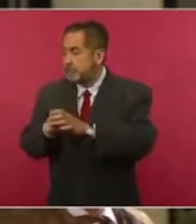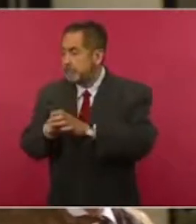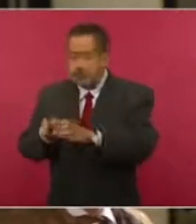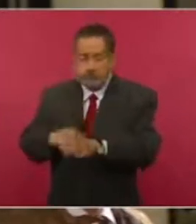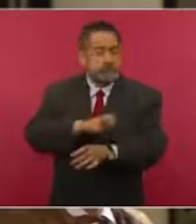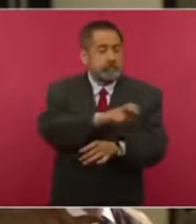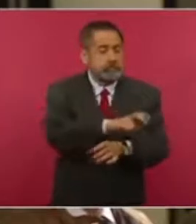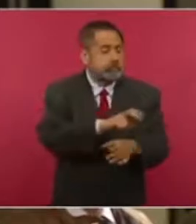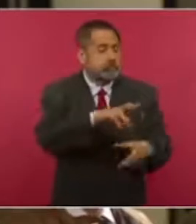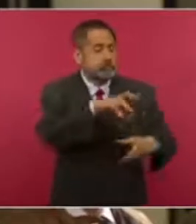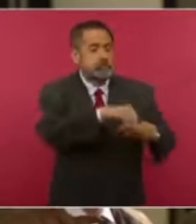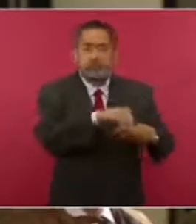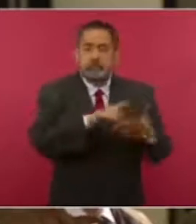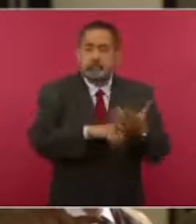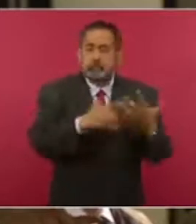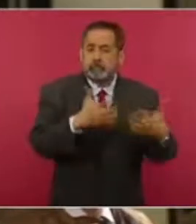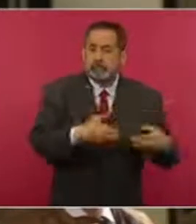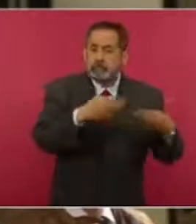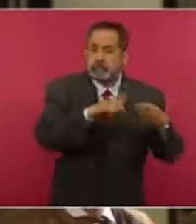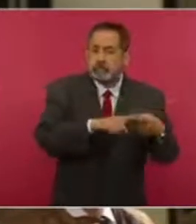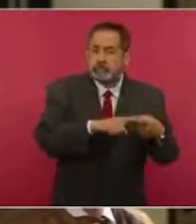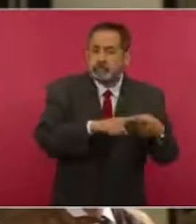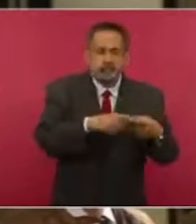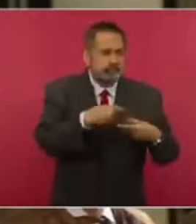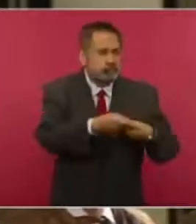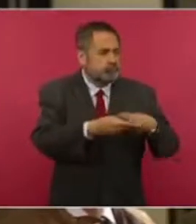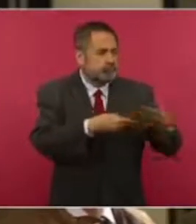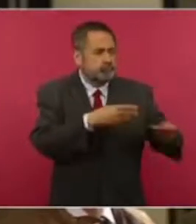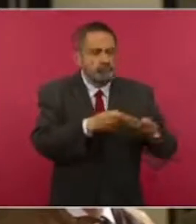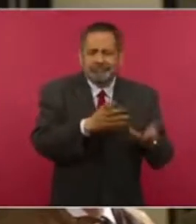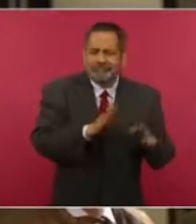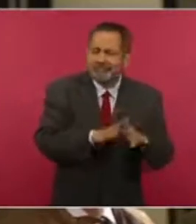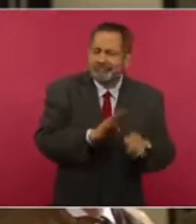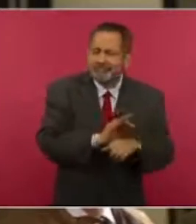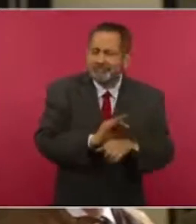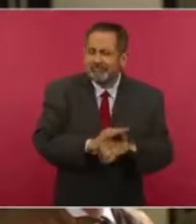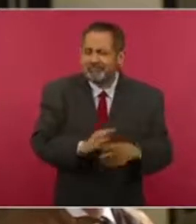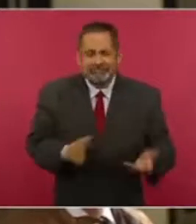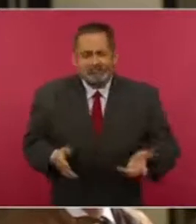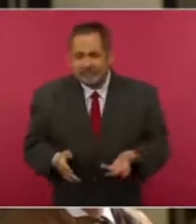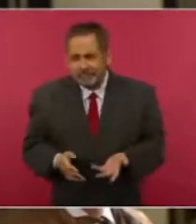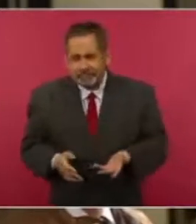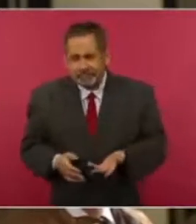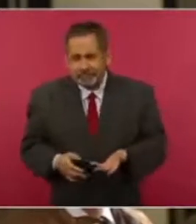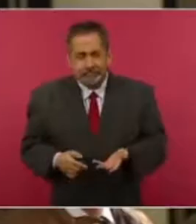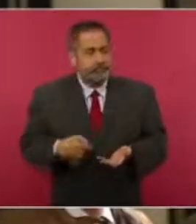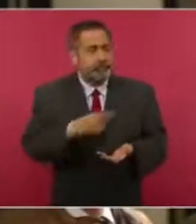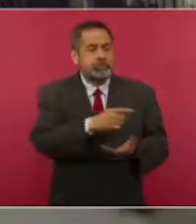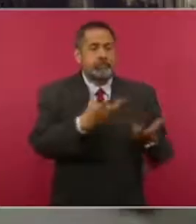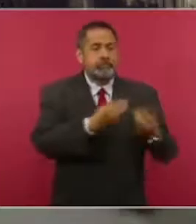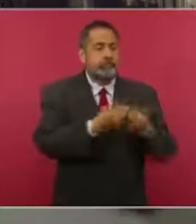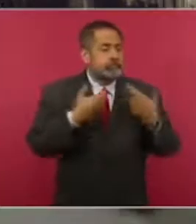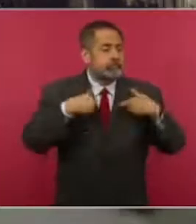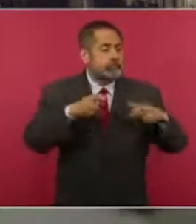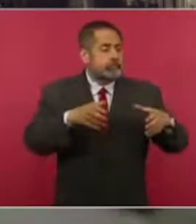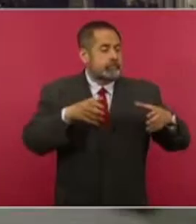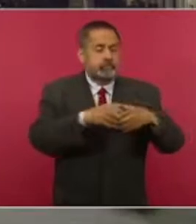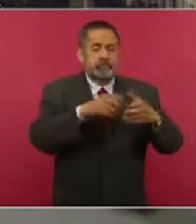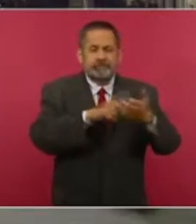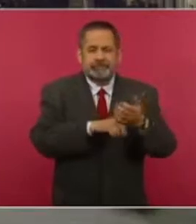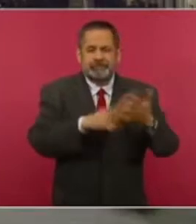como servidor público, dando el conocido chapulinazo. Representa a empresas como